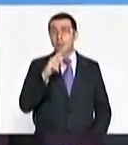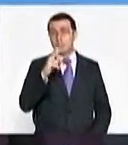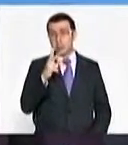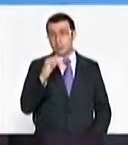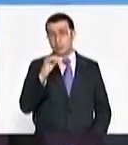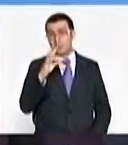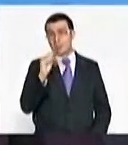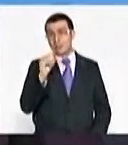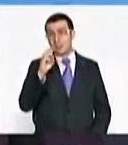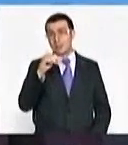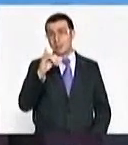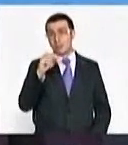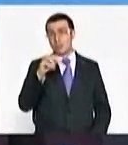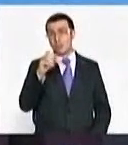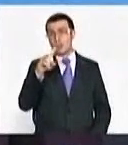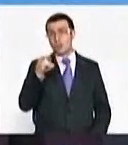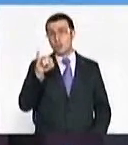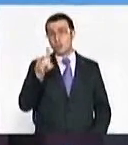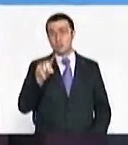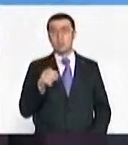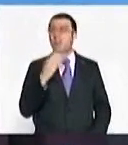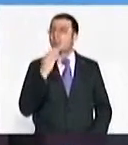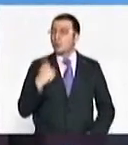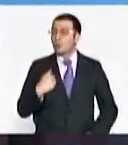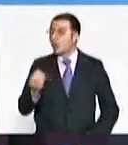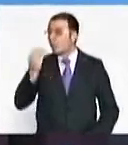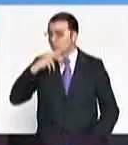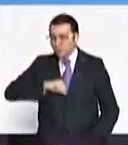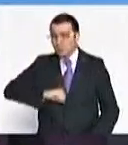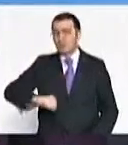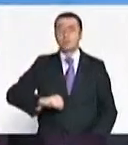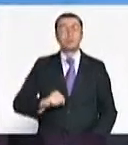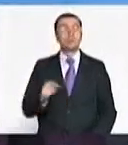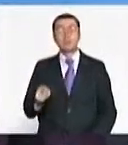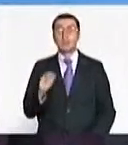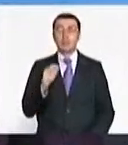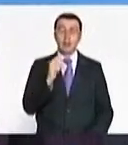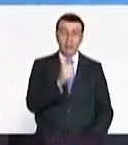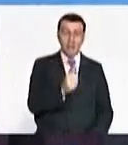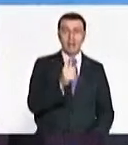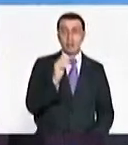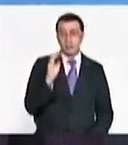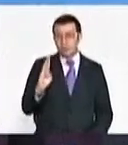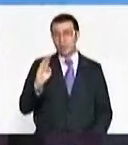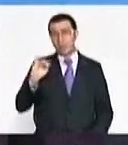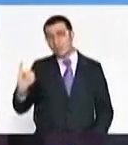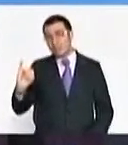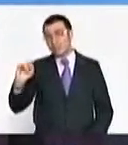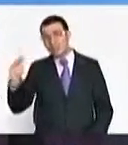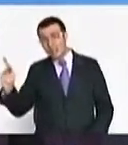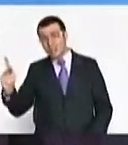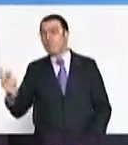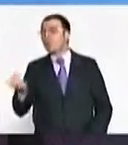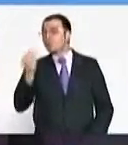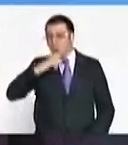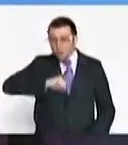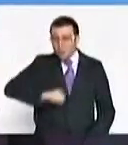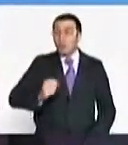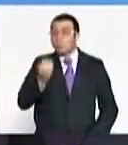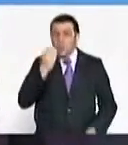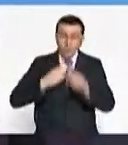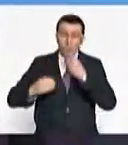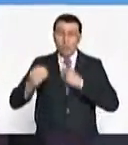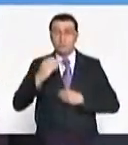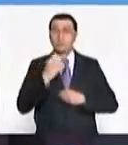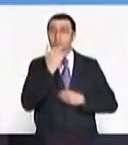por ejemplo, obeso y estoy tomando vitaminas que son liposolubles como la vitamina A, la D, la E o la K, y si estoy tomando ese en exceso, esas vitaminas se